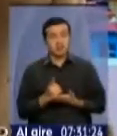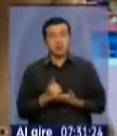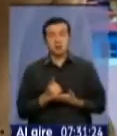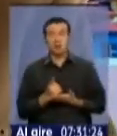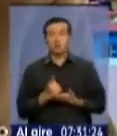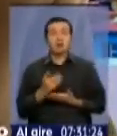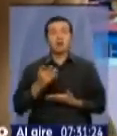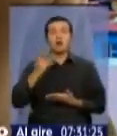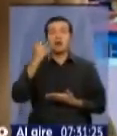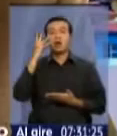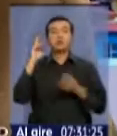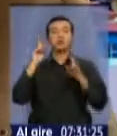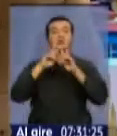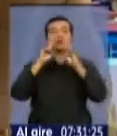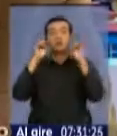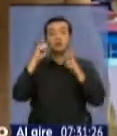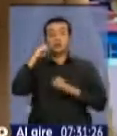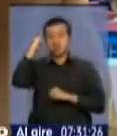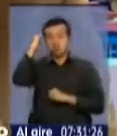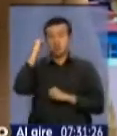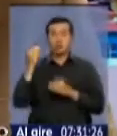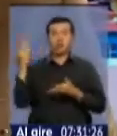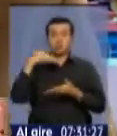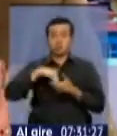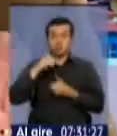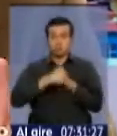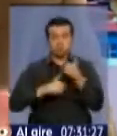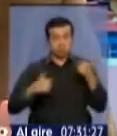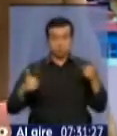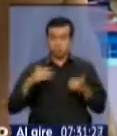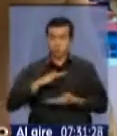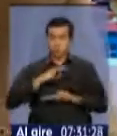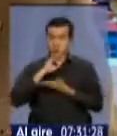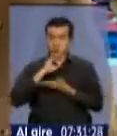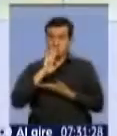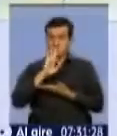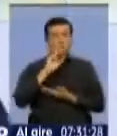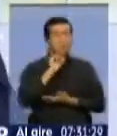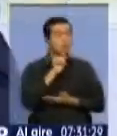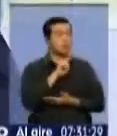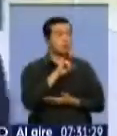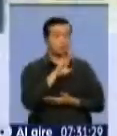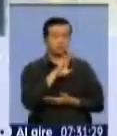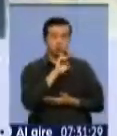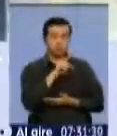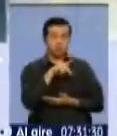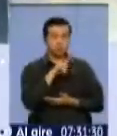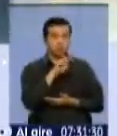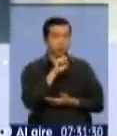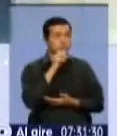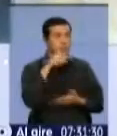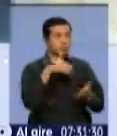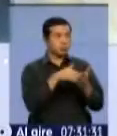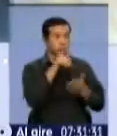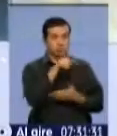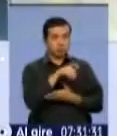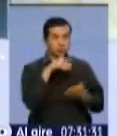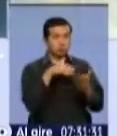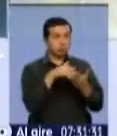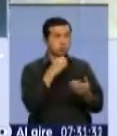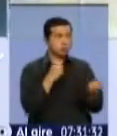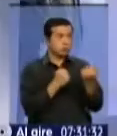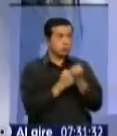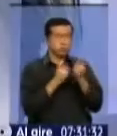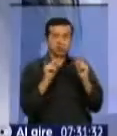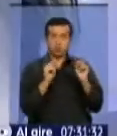corregían el tema de lo que es el derecho a ser elegido o ser elegido. Mauricio Proaño me dice, si esto está dirigido a una persona, no estaríamos apoyando.